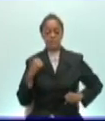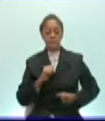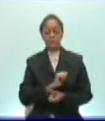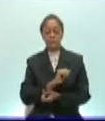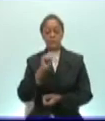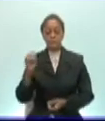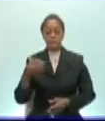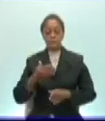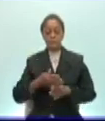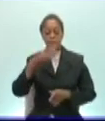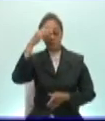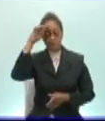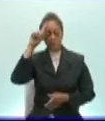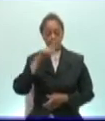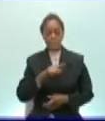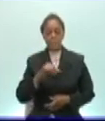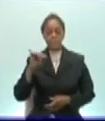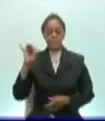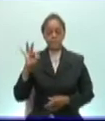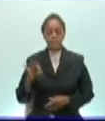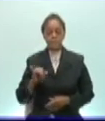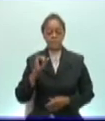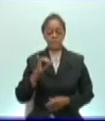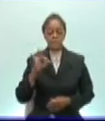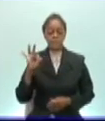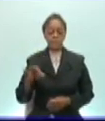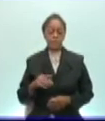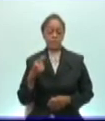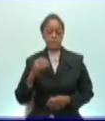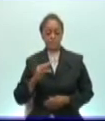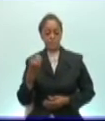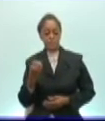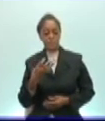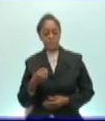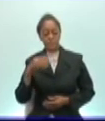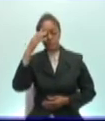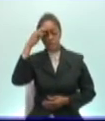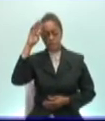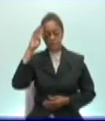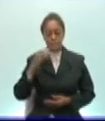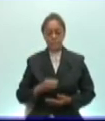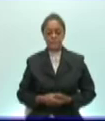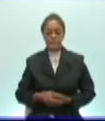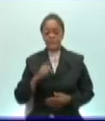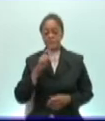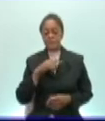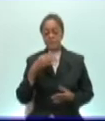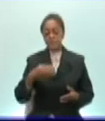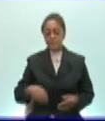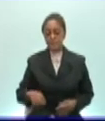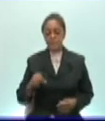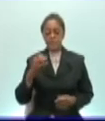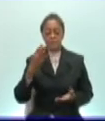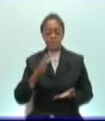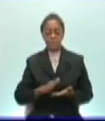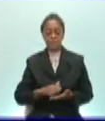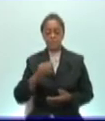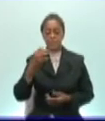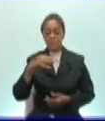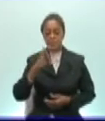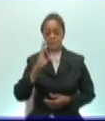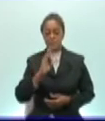Cuba en 1898, cómo siguen difamando del cubano. Y hacen fracasar el plan de la Fernandina.